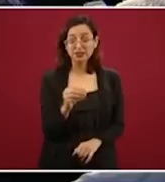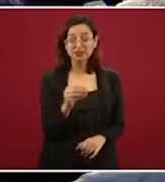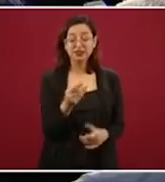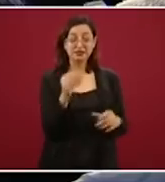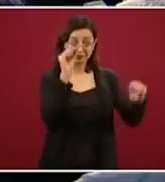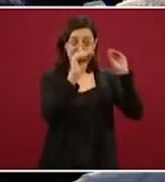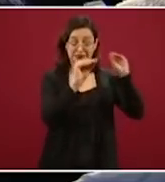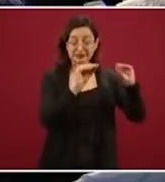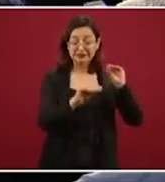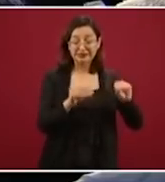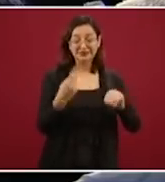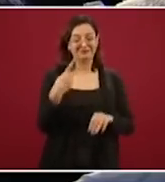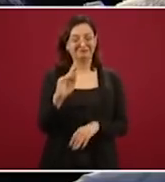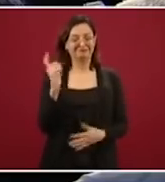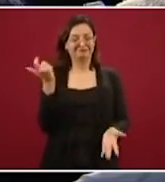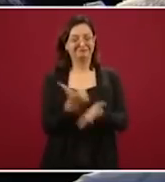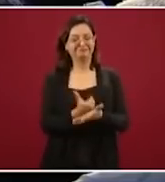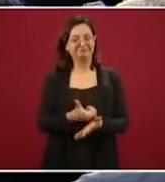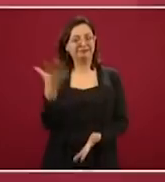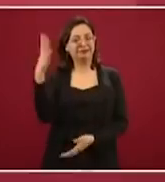muy careros.